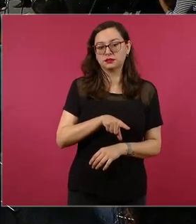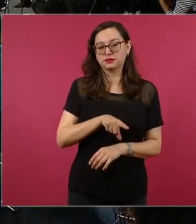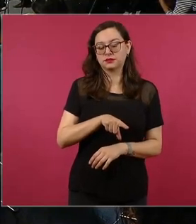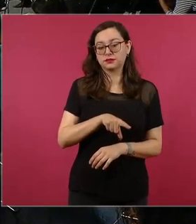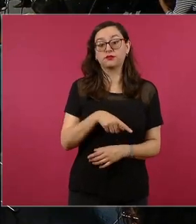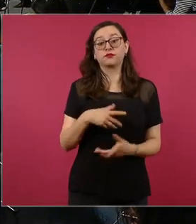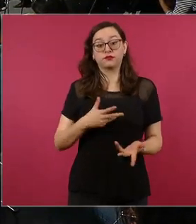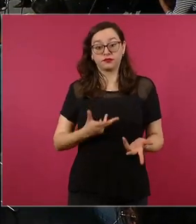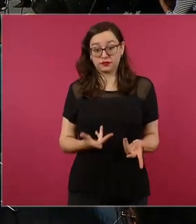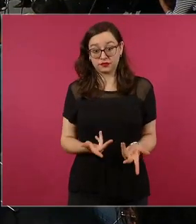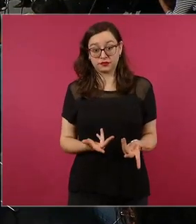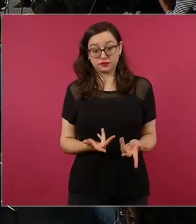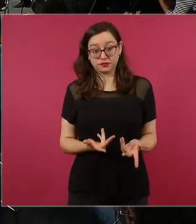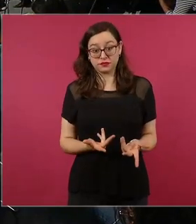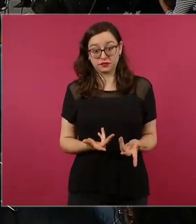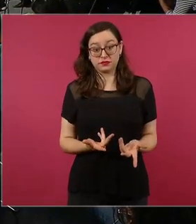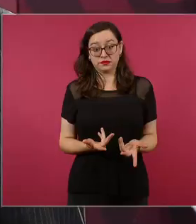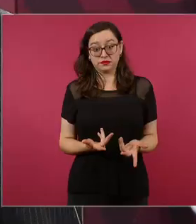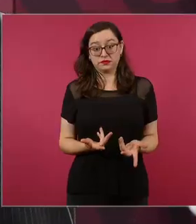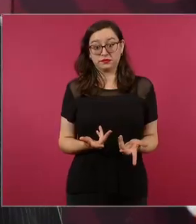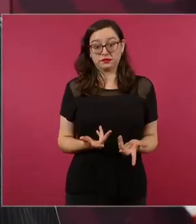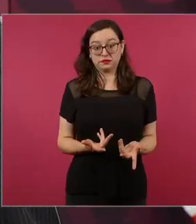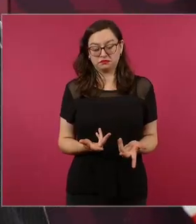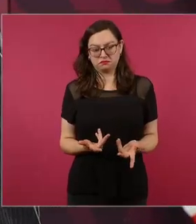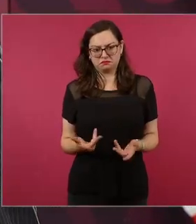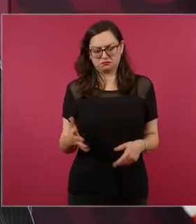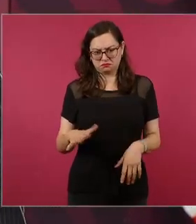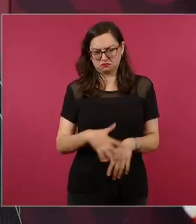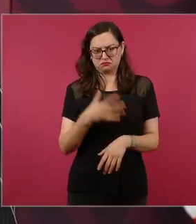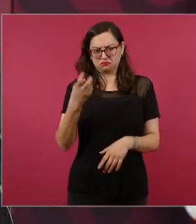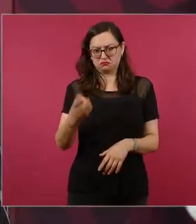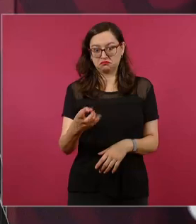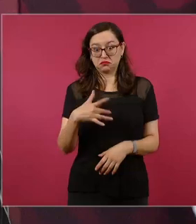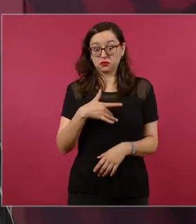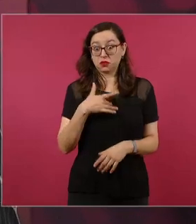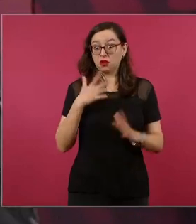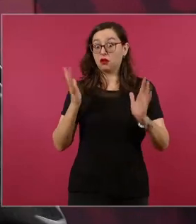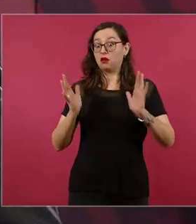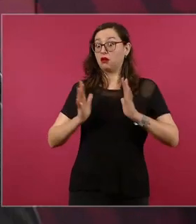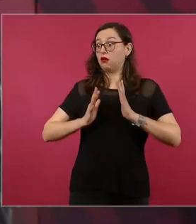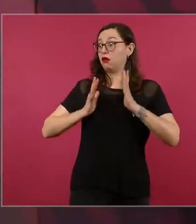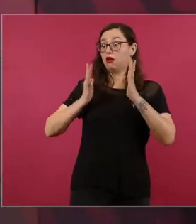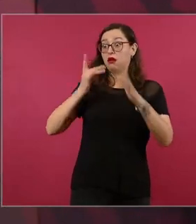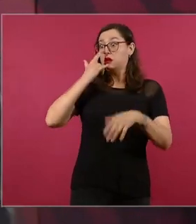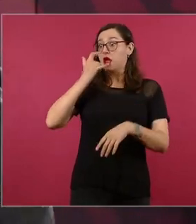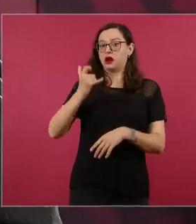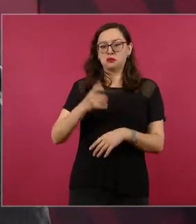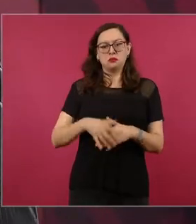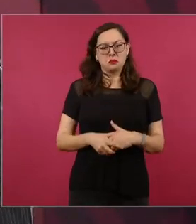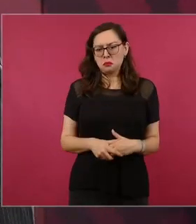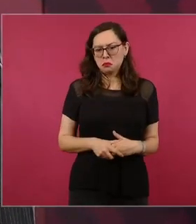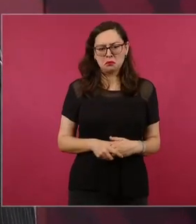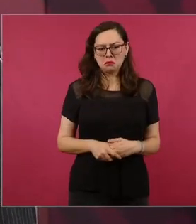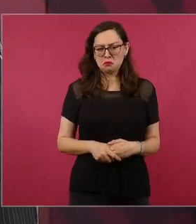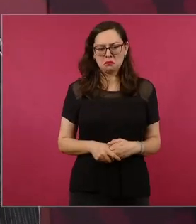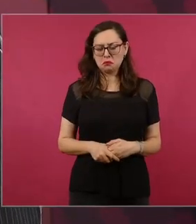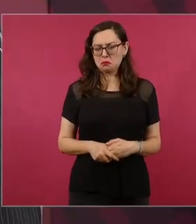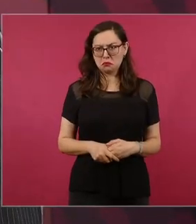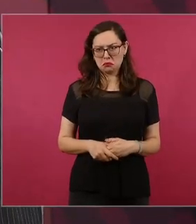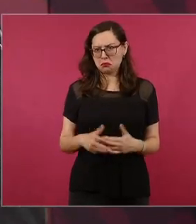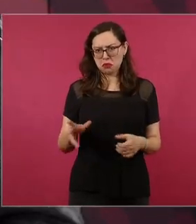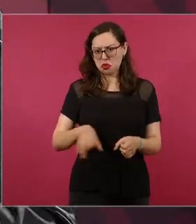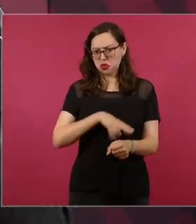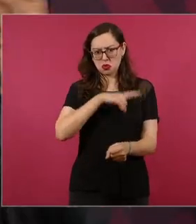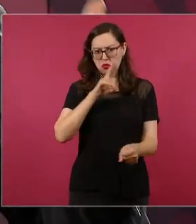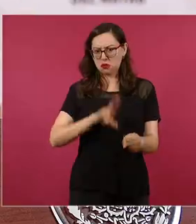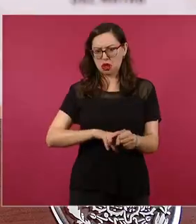Por eso no extraña el que en las encuestas